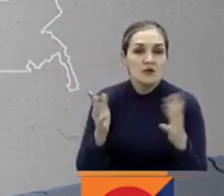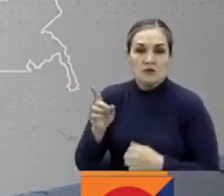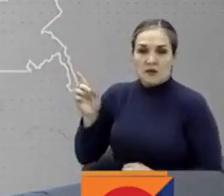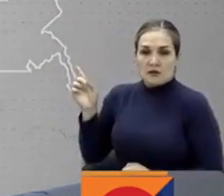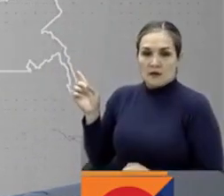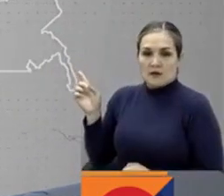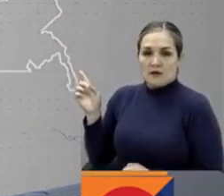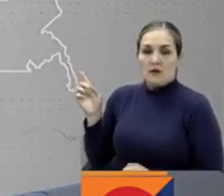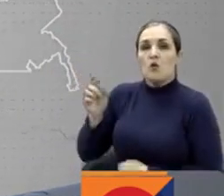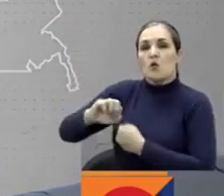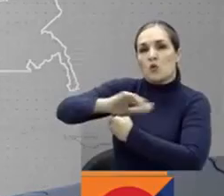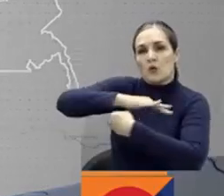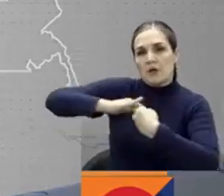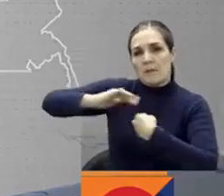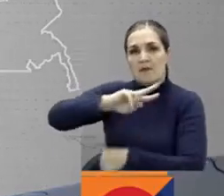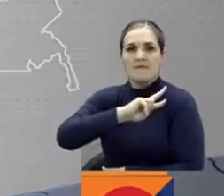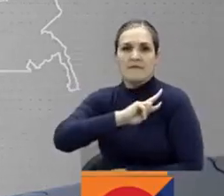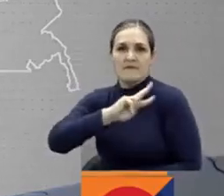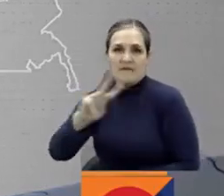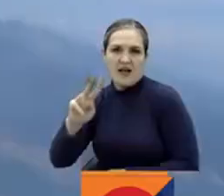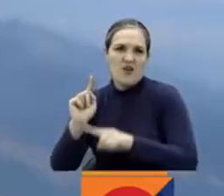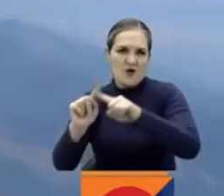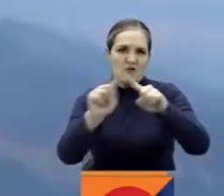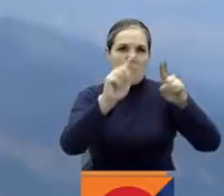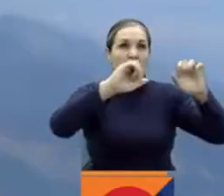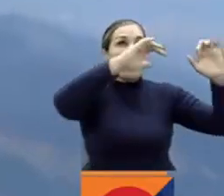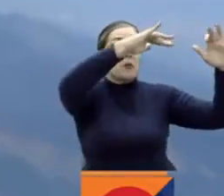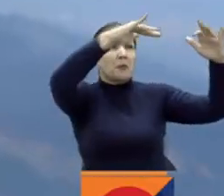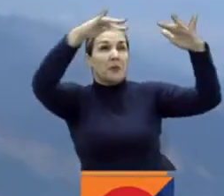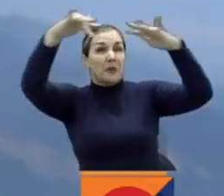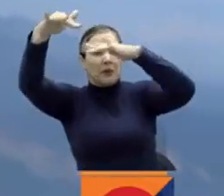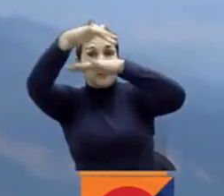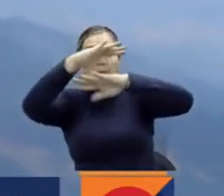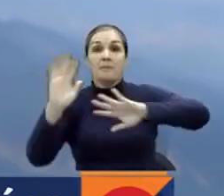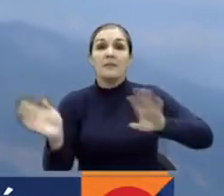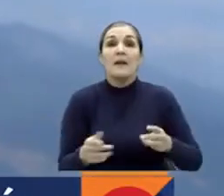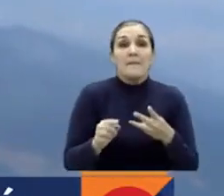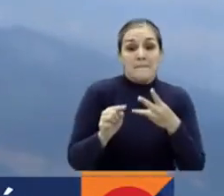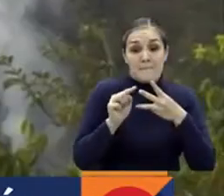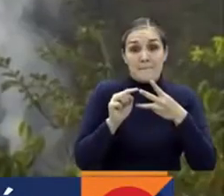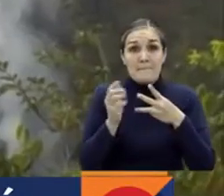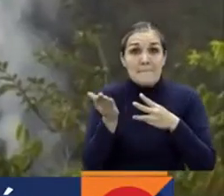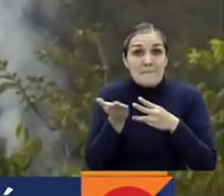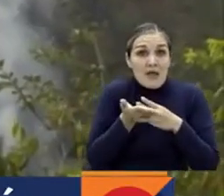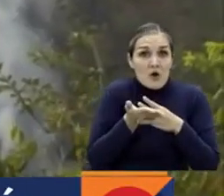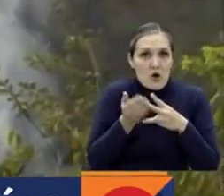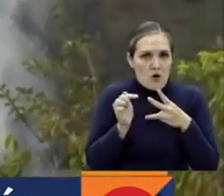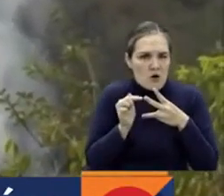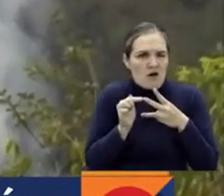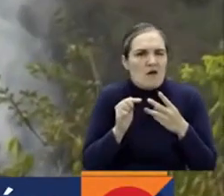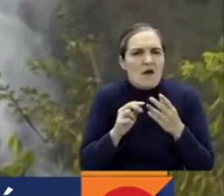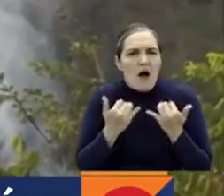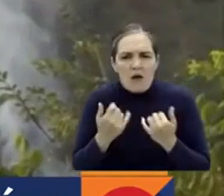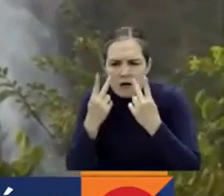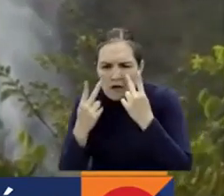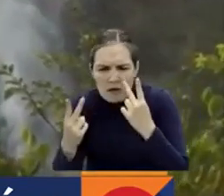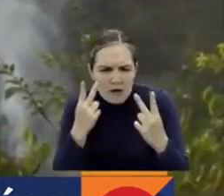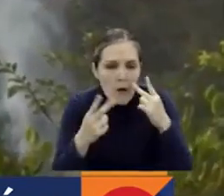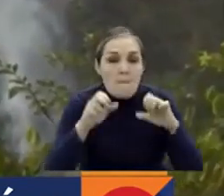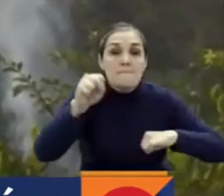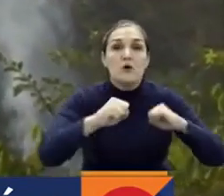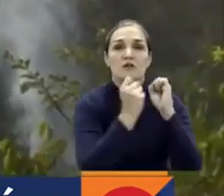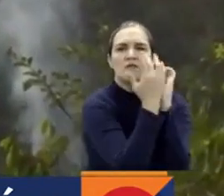de Cundinamarca, Valle del Cauca, entre otros. En la amenaza media, el reporte de las autoridades en Colombia hablan de posibles